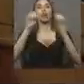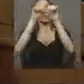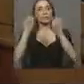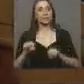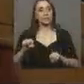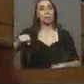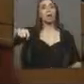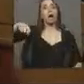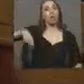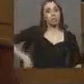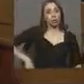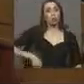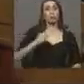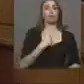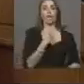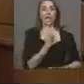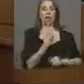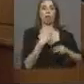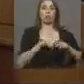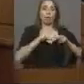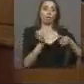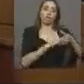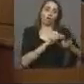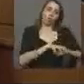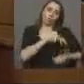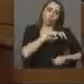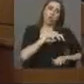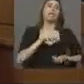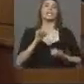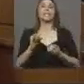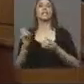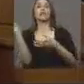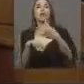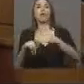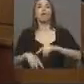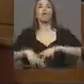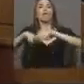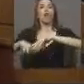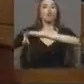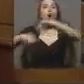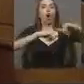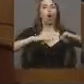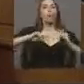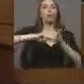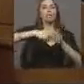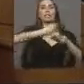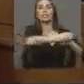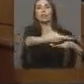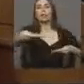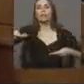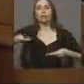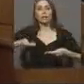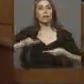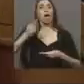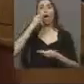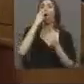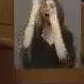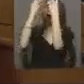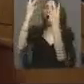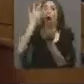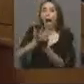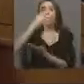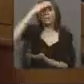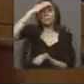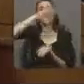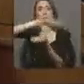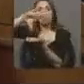convivir sistemas de capitalización con sistemas de reparto, si eso es lo que está demostrando todos los países desarrollados. Entonces, si